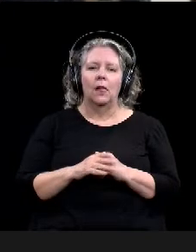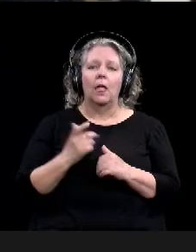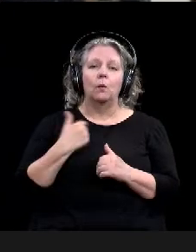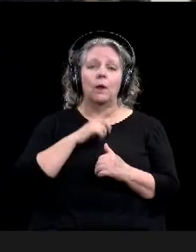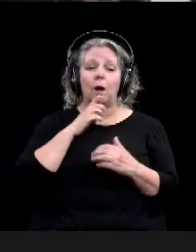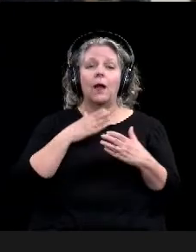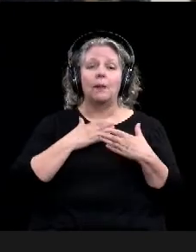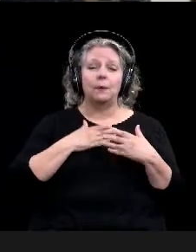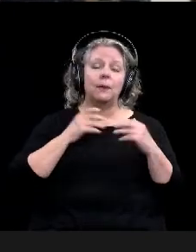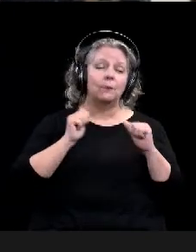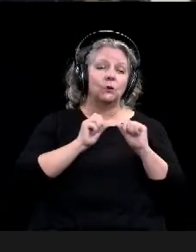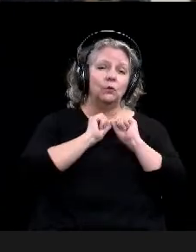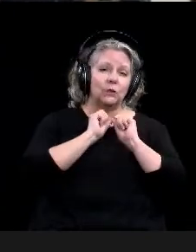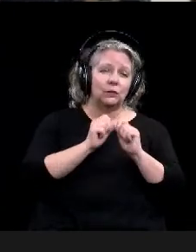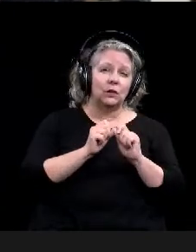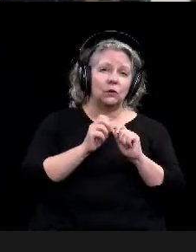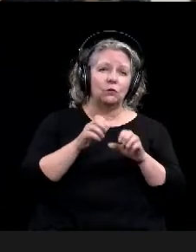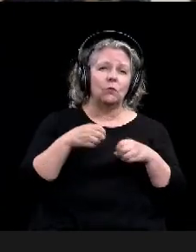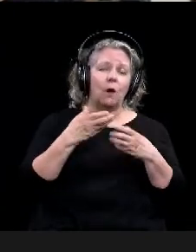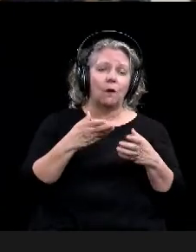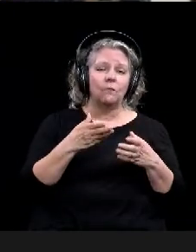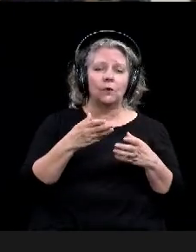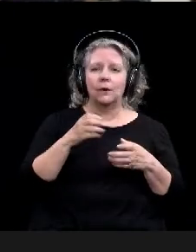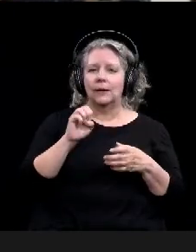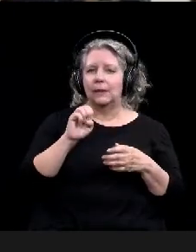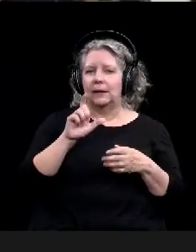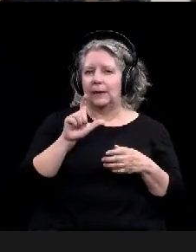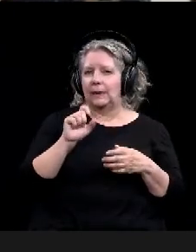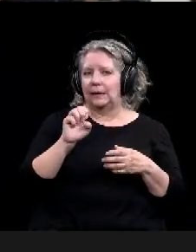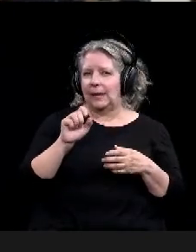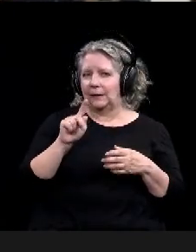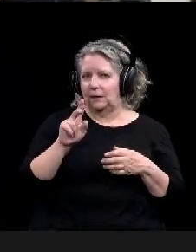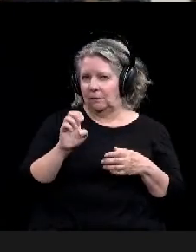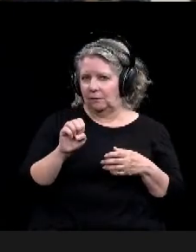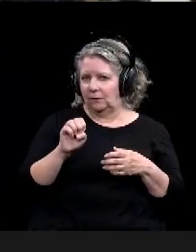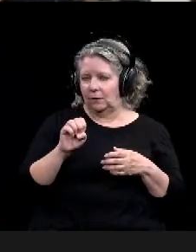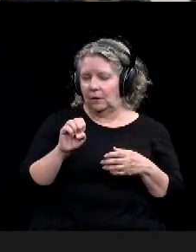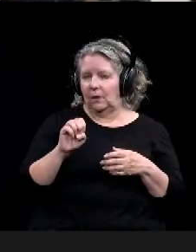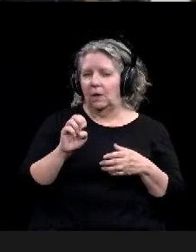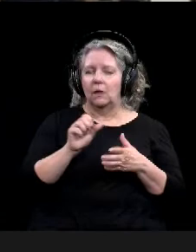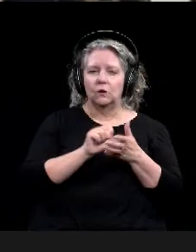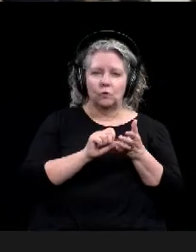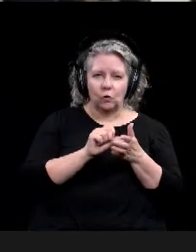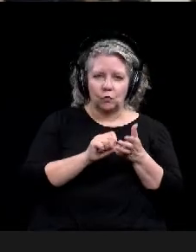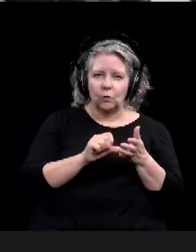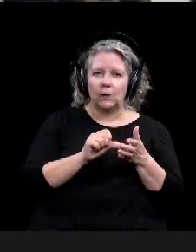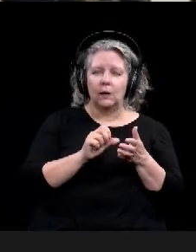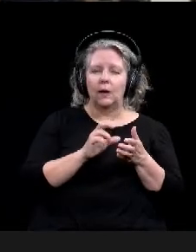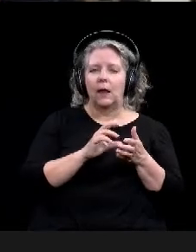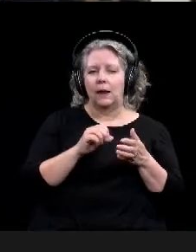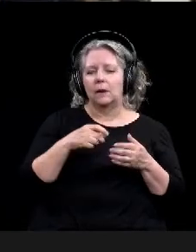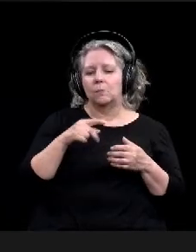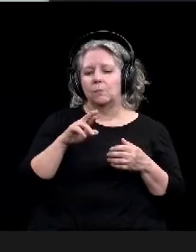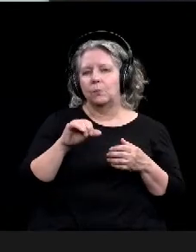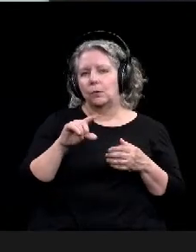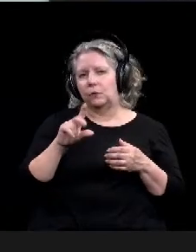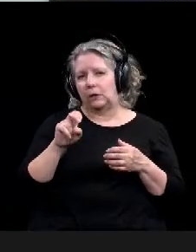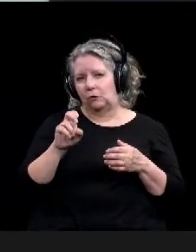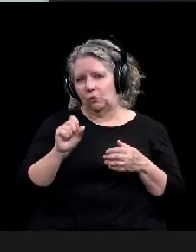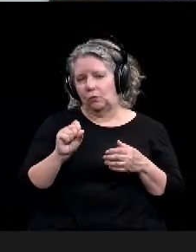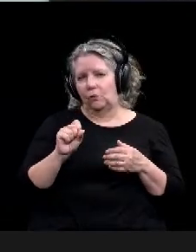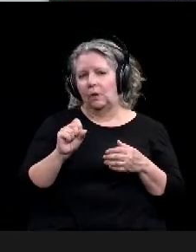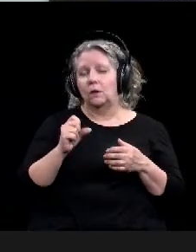ofreciendo esos electivos para que sus procedimientos electivos